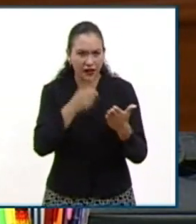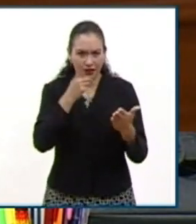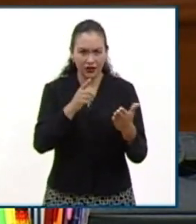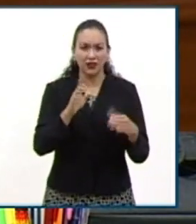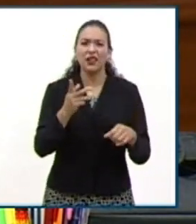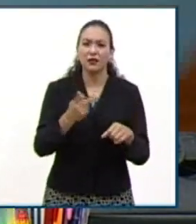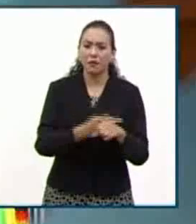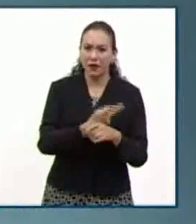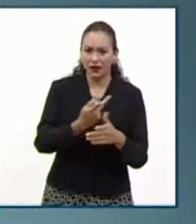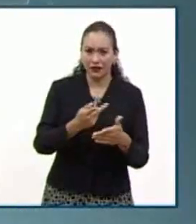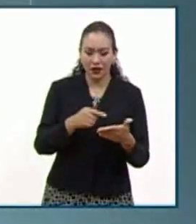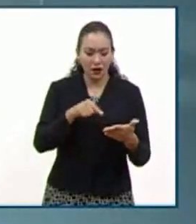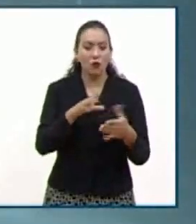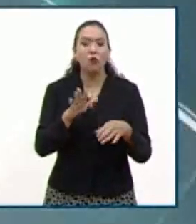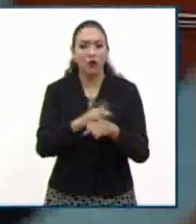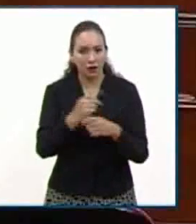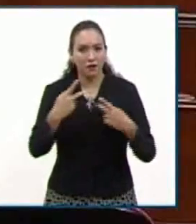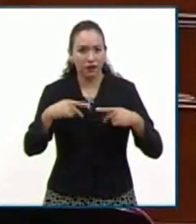de la Unión.